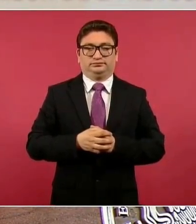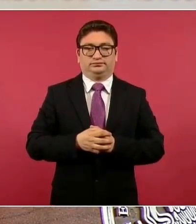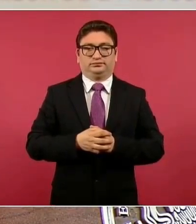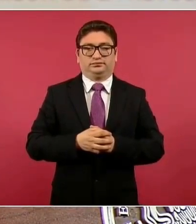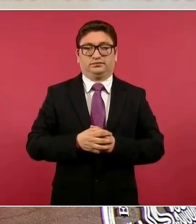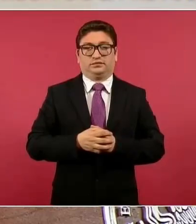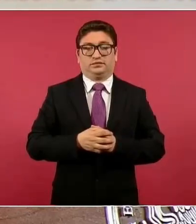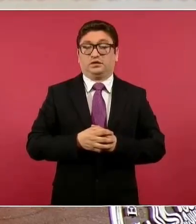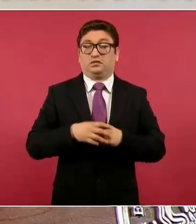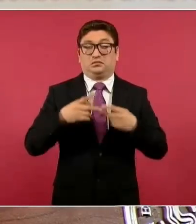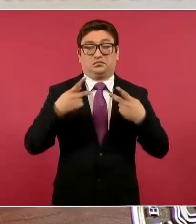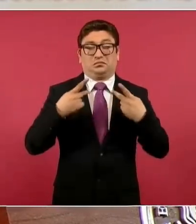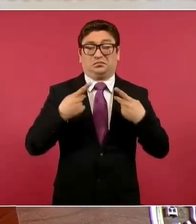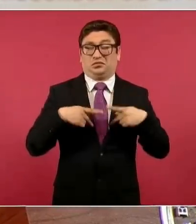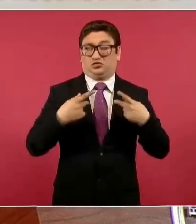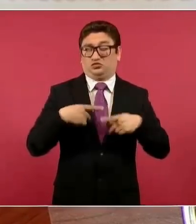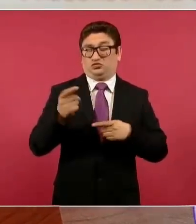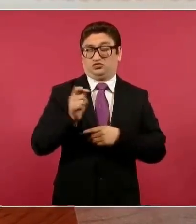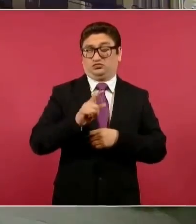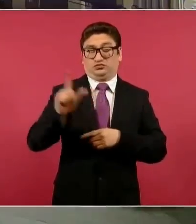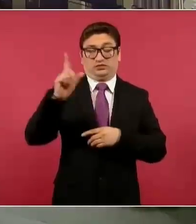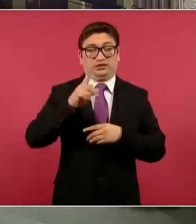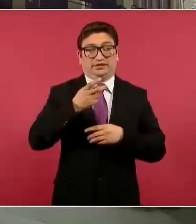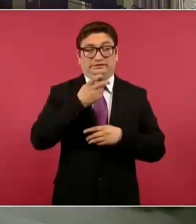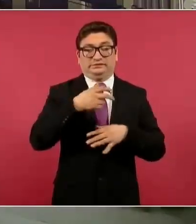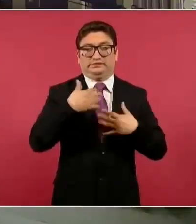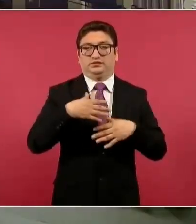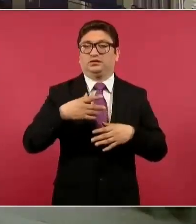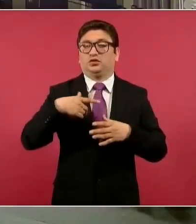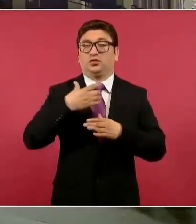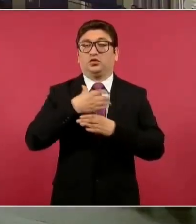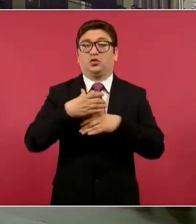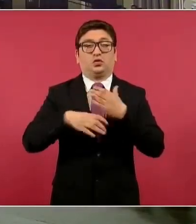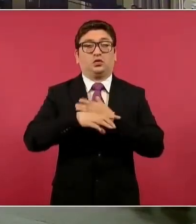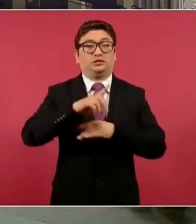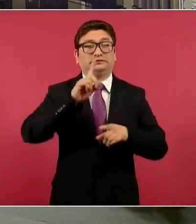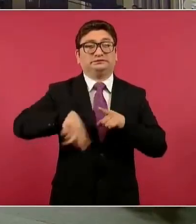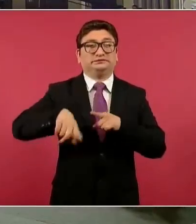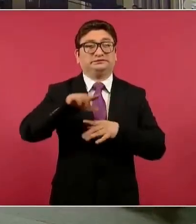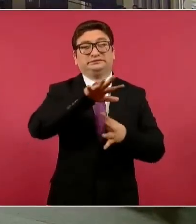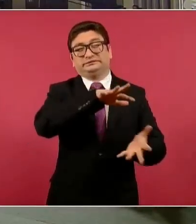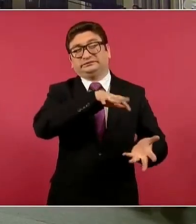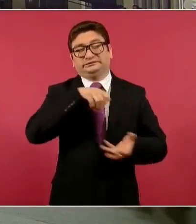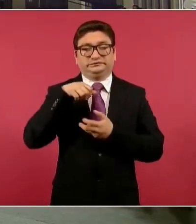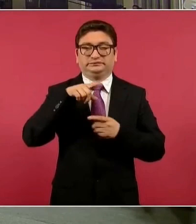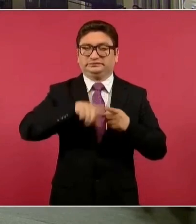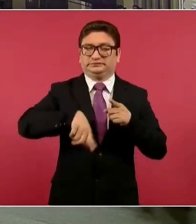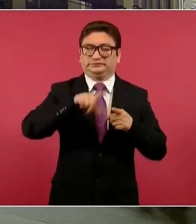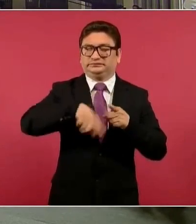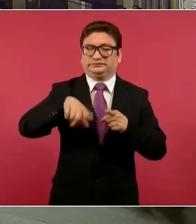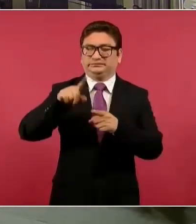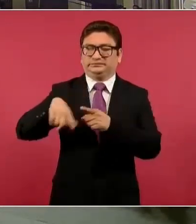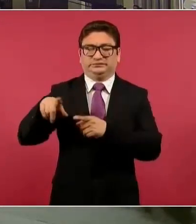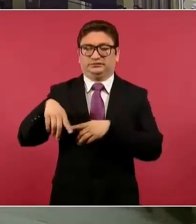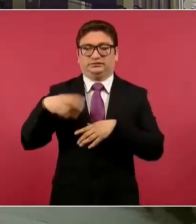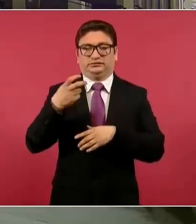De los grandes saqueos que han habido en el país.